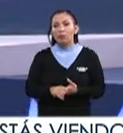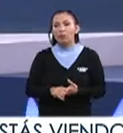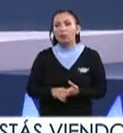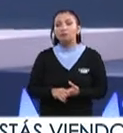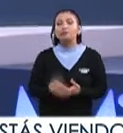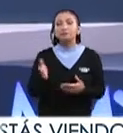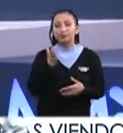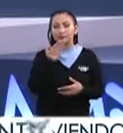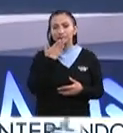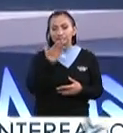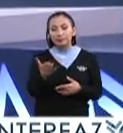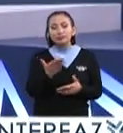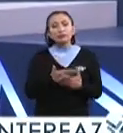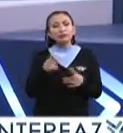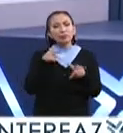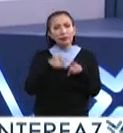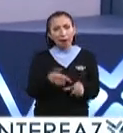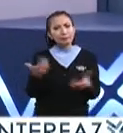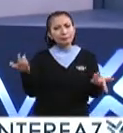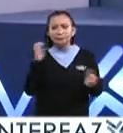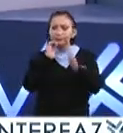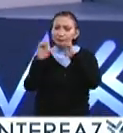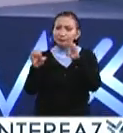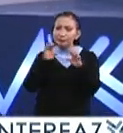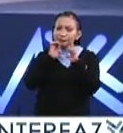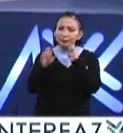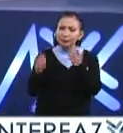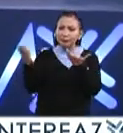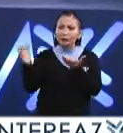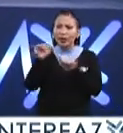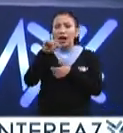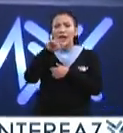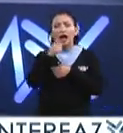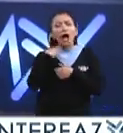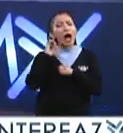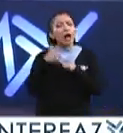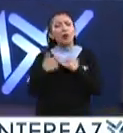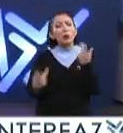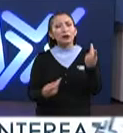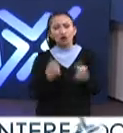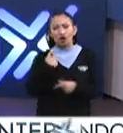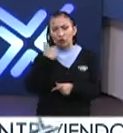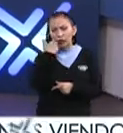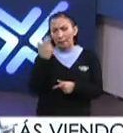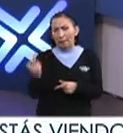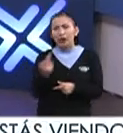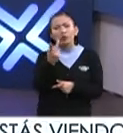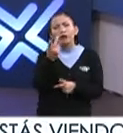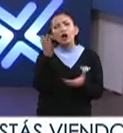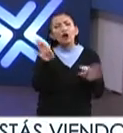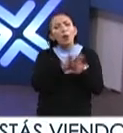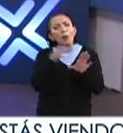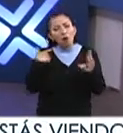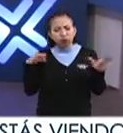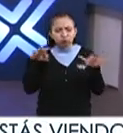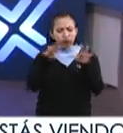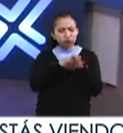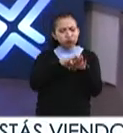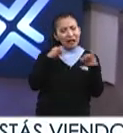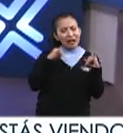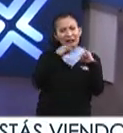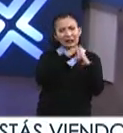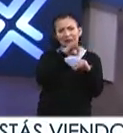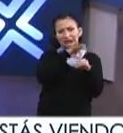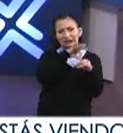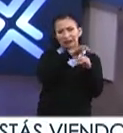Jurídicas. Muy bien, entonces continuamos con la entrevista. Ana Cris, ¿tenías alguna...? Yo quisiera preguntarles cómo fue esta articulación con el